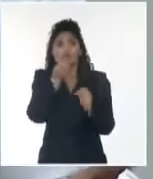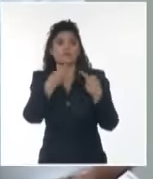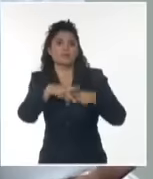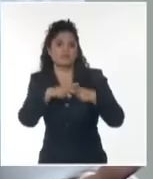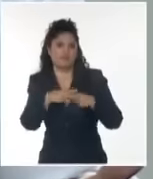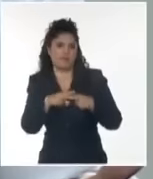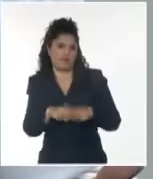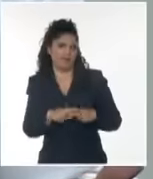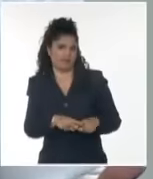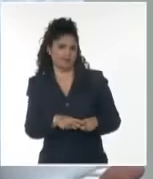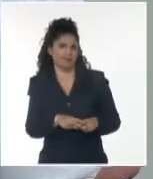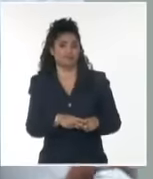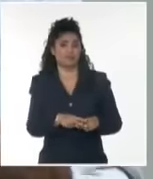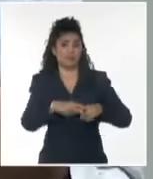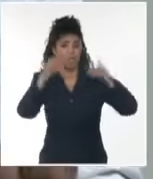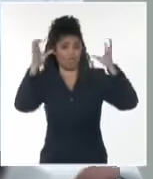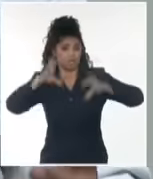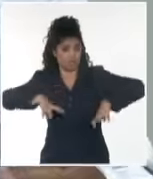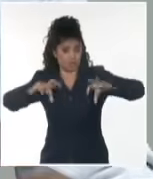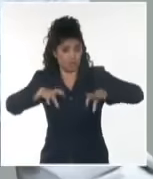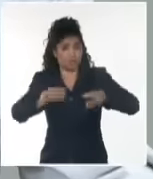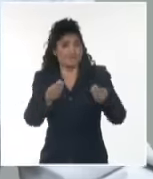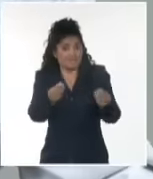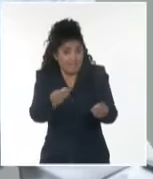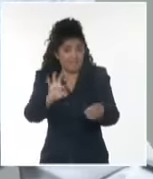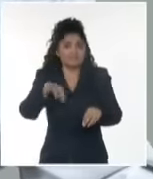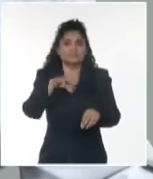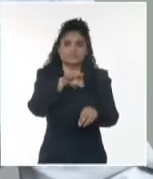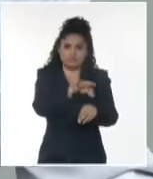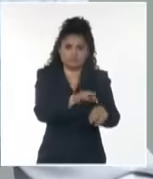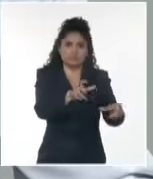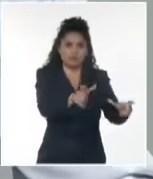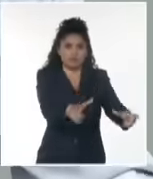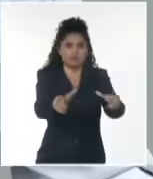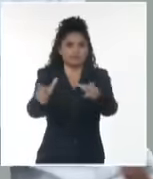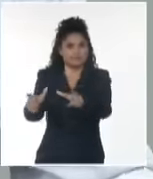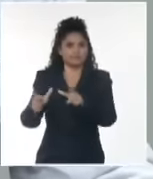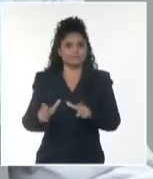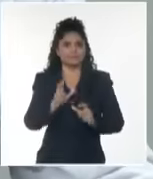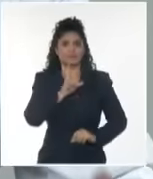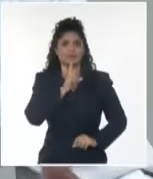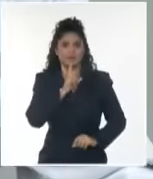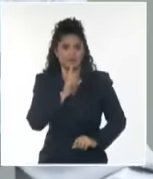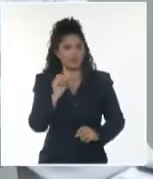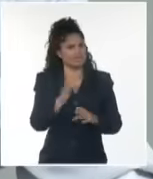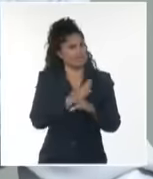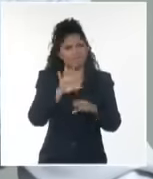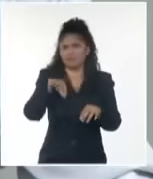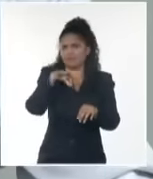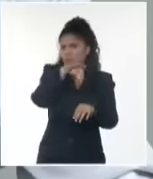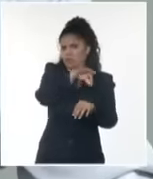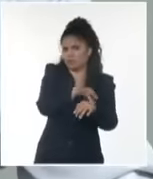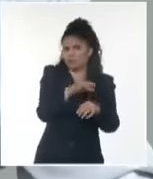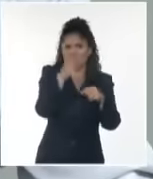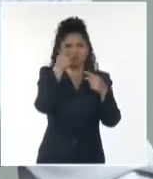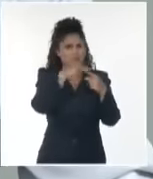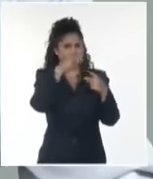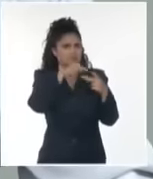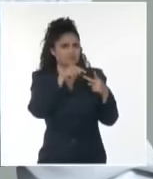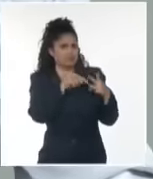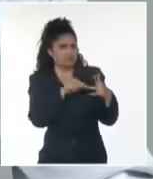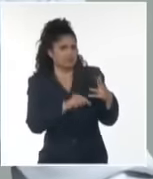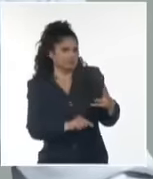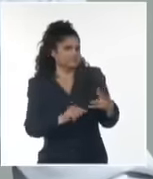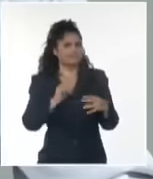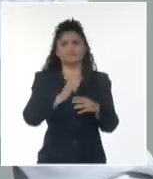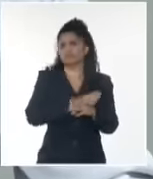lluvia, pues realmente serían grandes criaderos de todos los mosquitos, del Aedes aegypti, del cule, de todos los mosquitos. Y